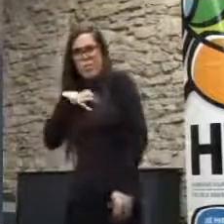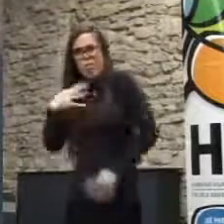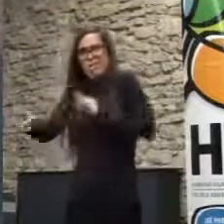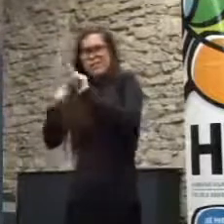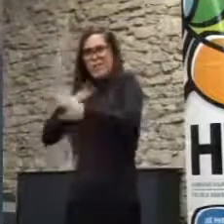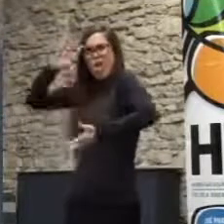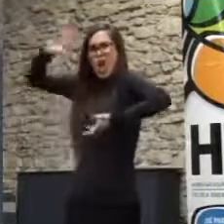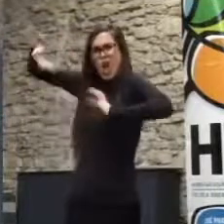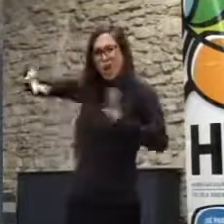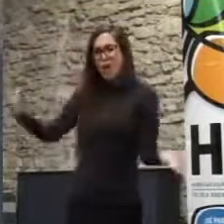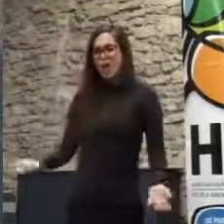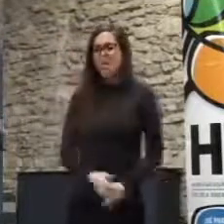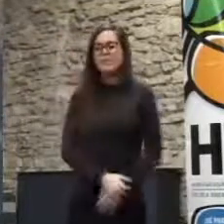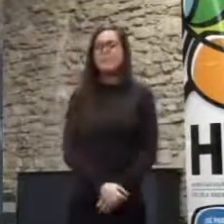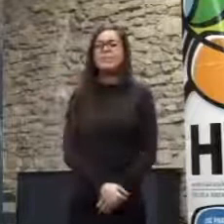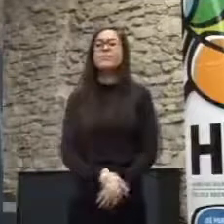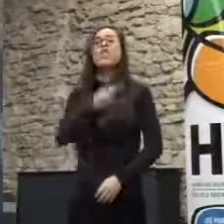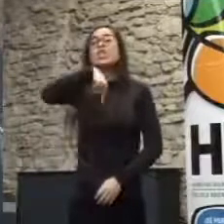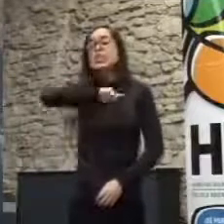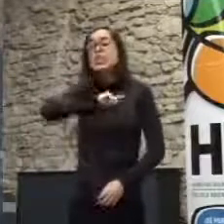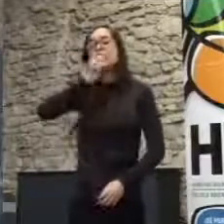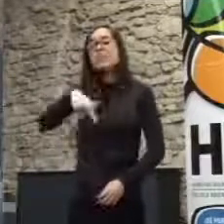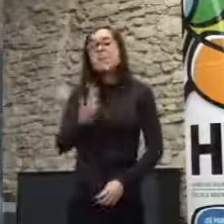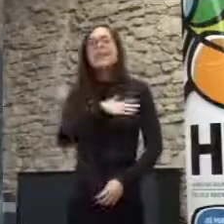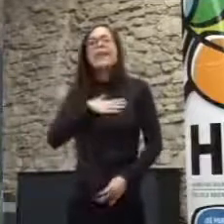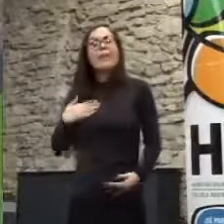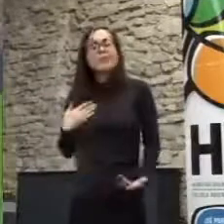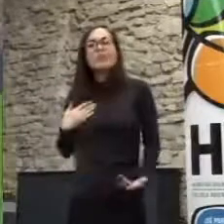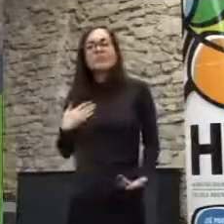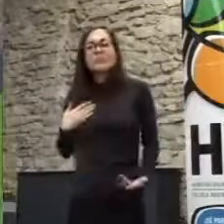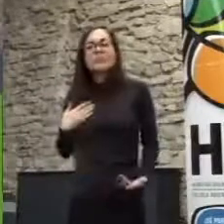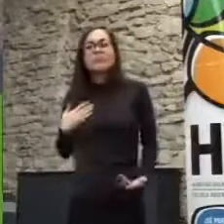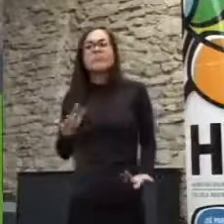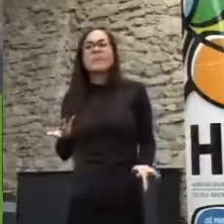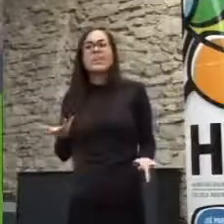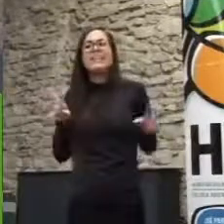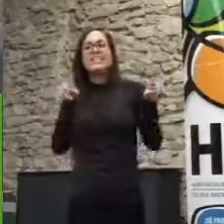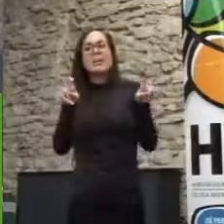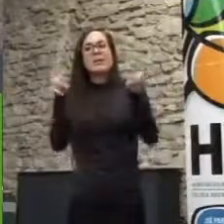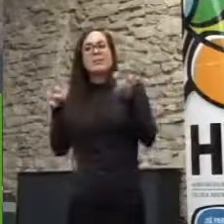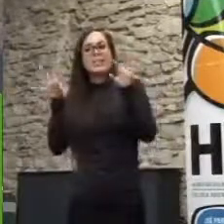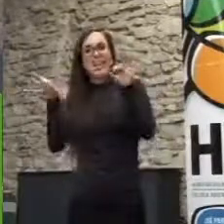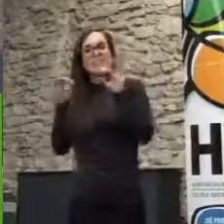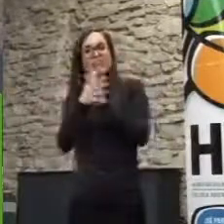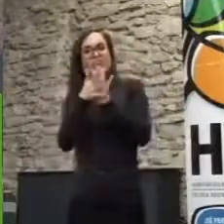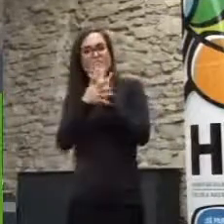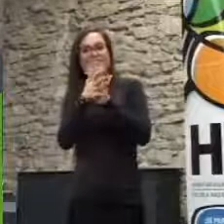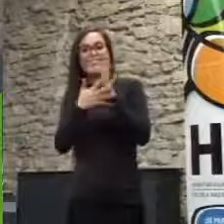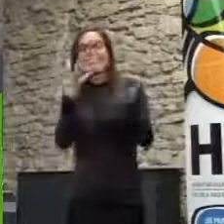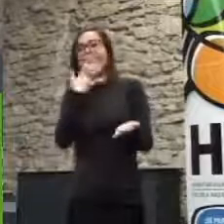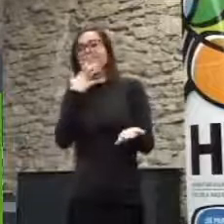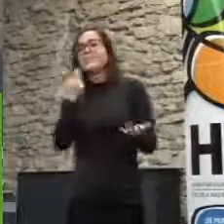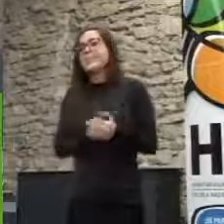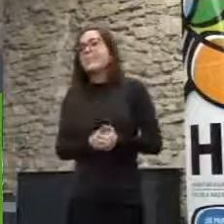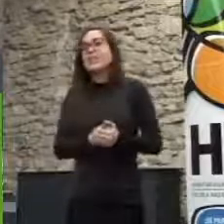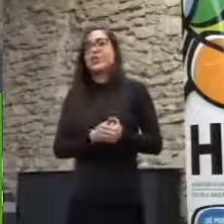a nosotros también nos gustaría hacer cosas de ese tipo, pero si yo tengo un frontón, otro